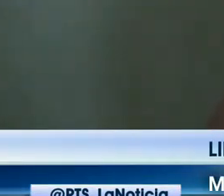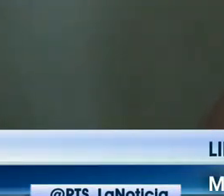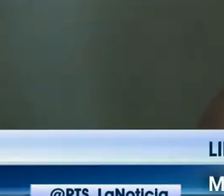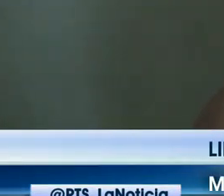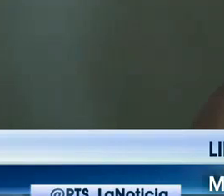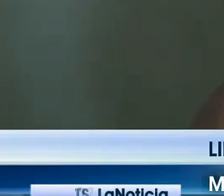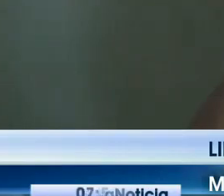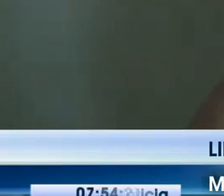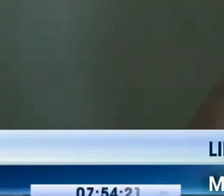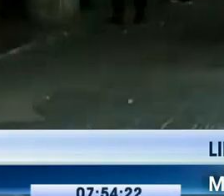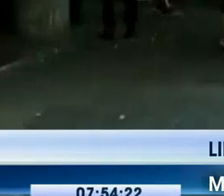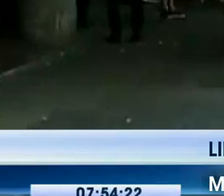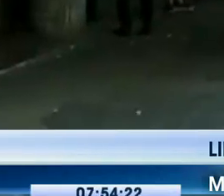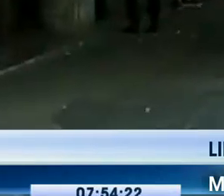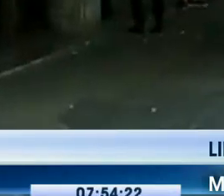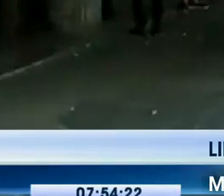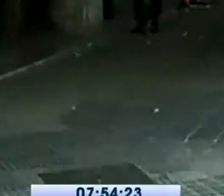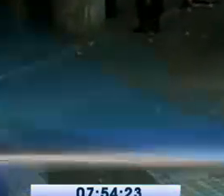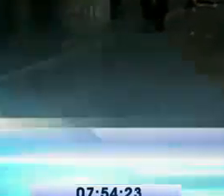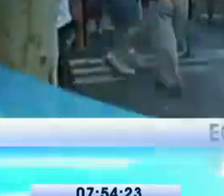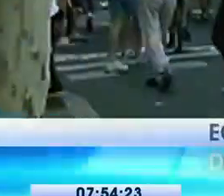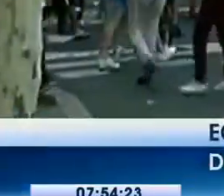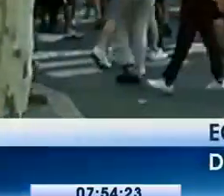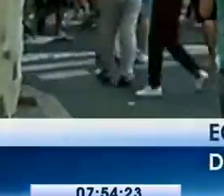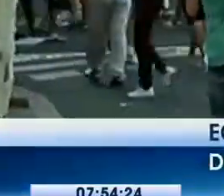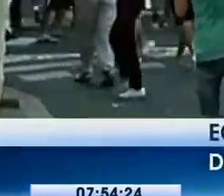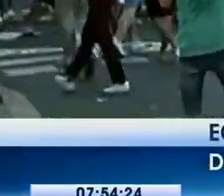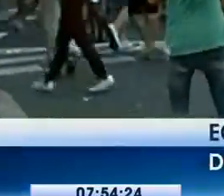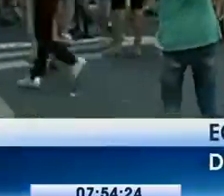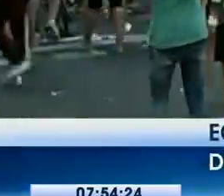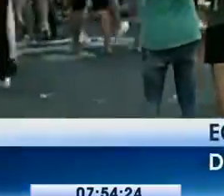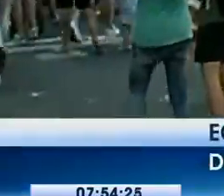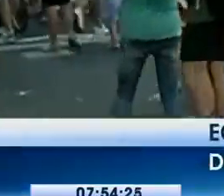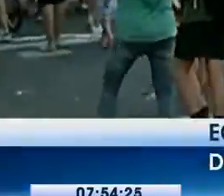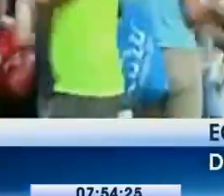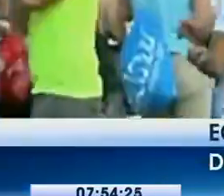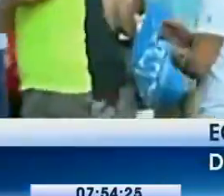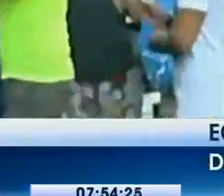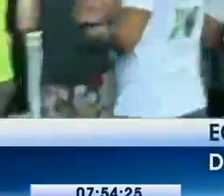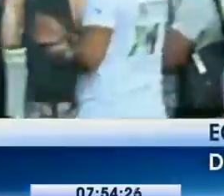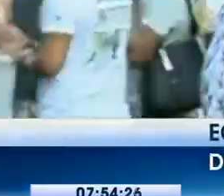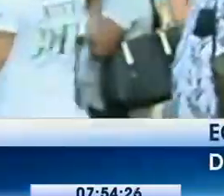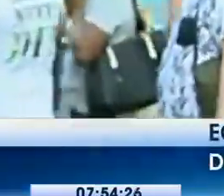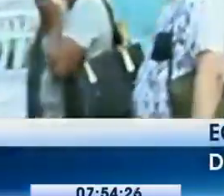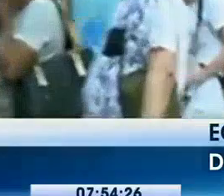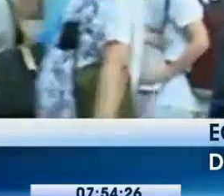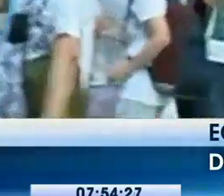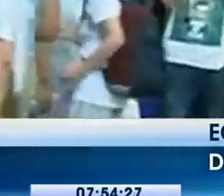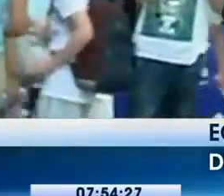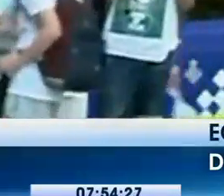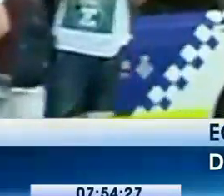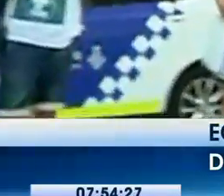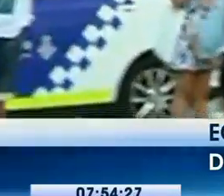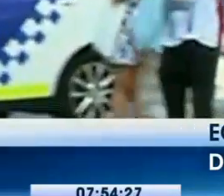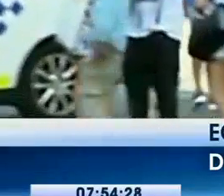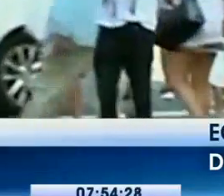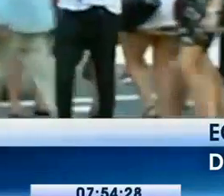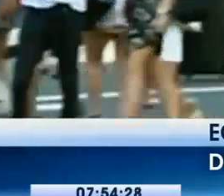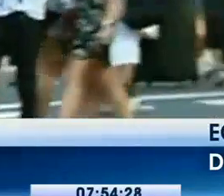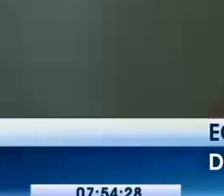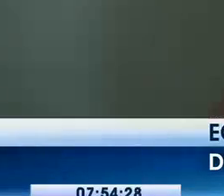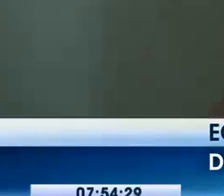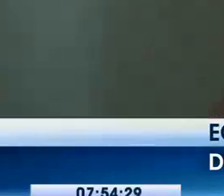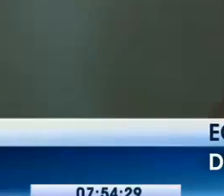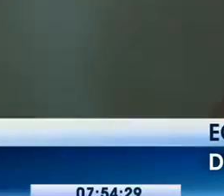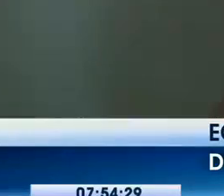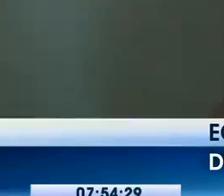me sentaron ahí, mamá, ya me... Me hablaron fuerte ellos y me dijeron, mami, ya te esté tranquila, usted no,